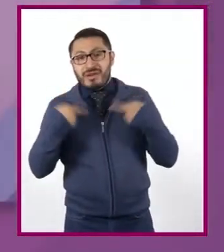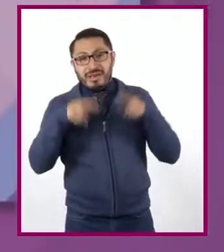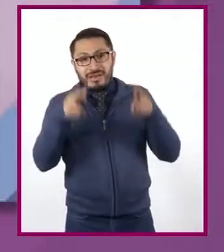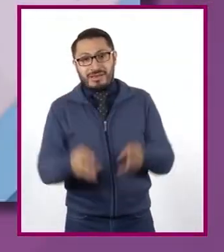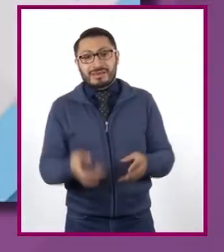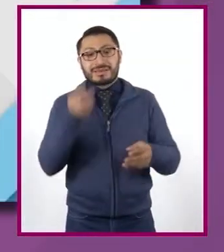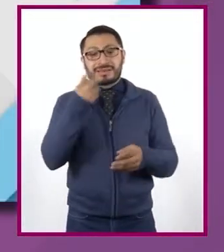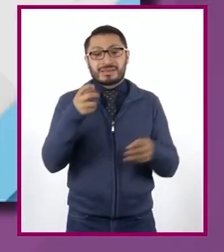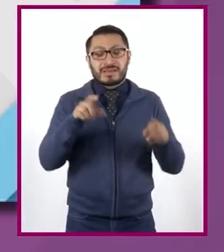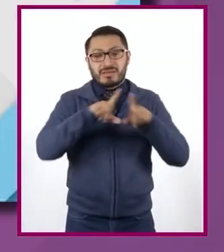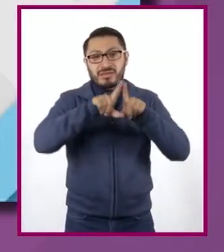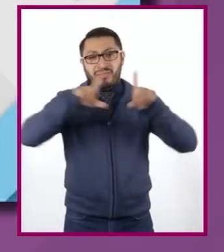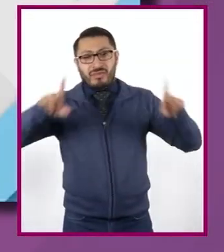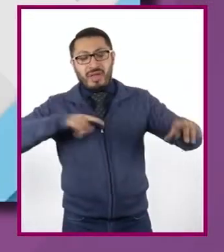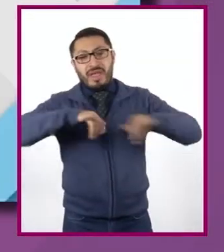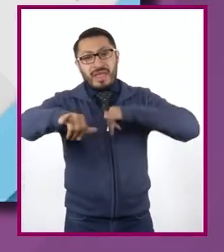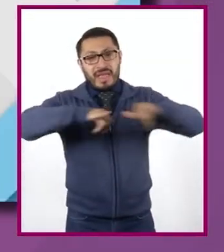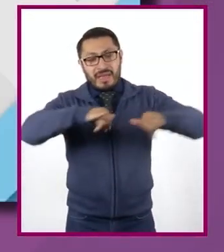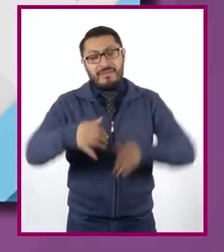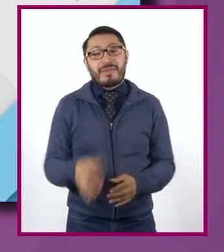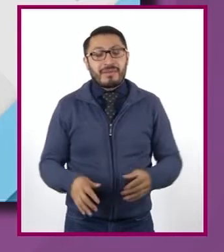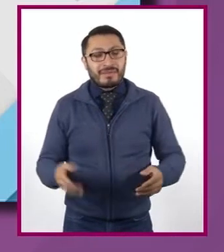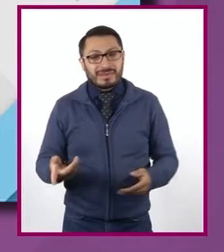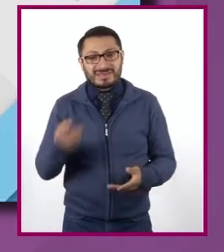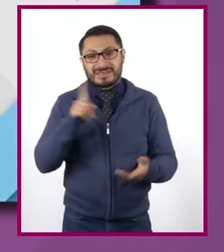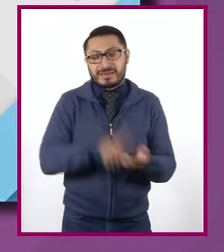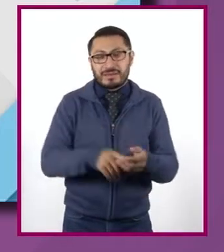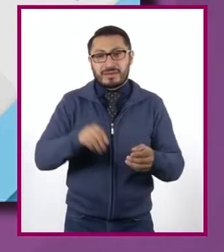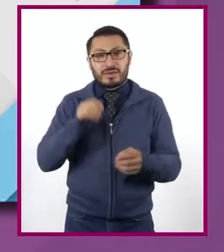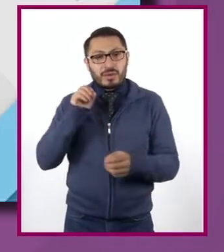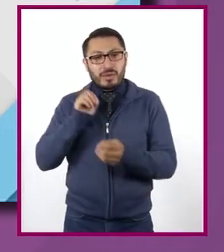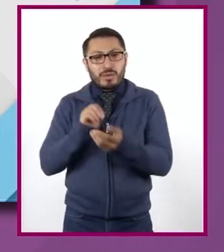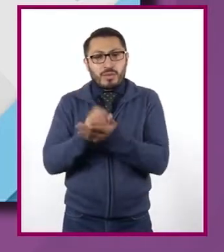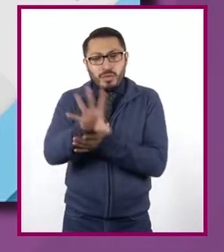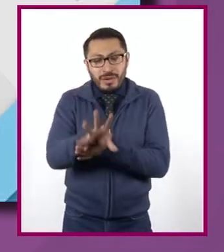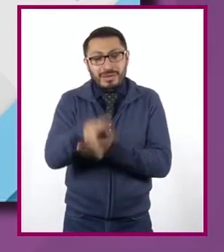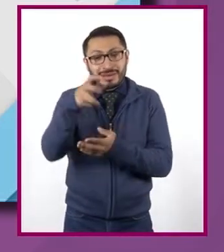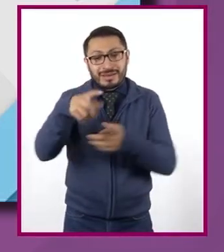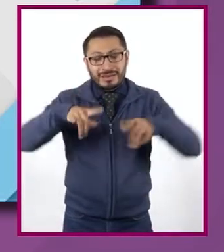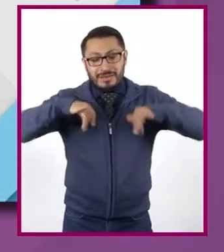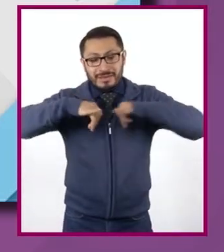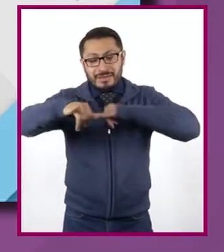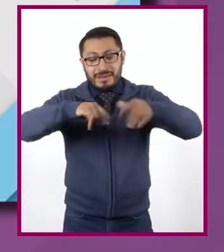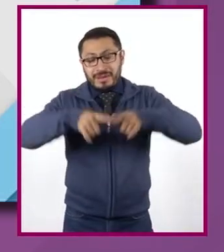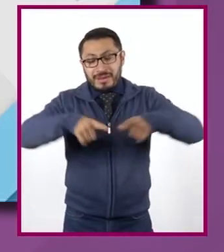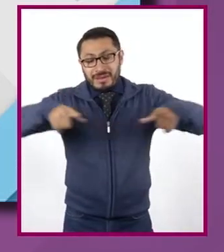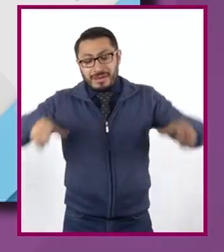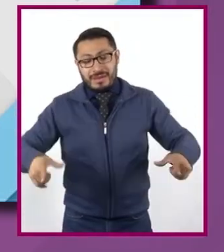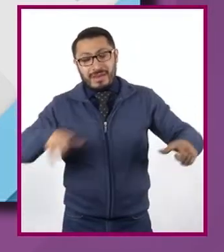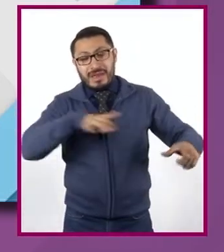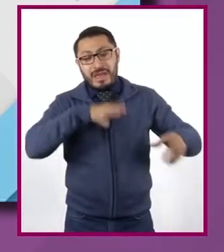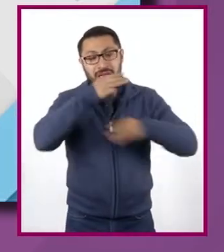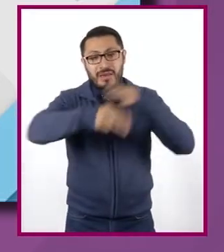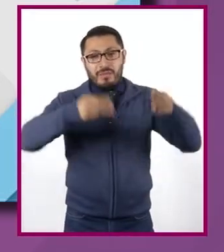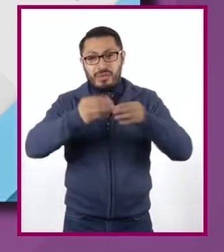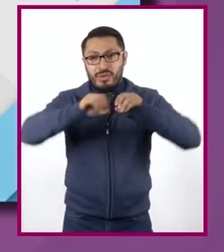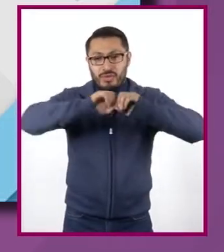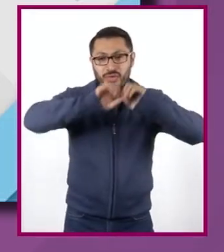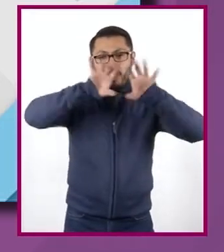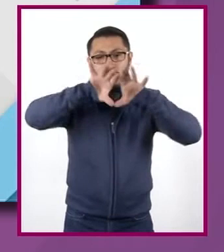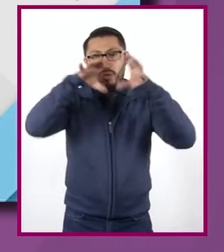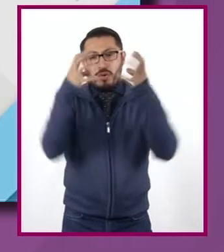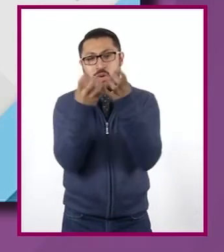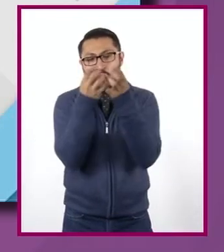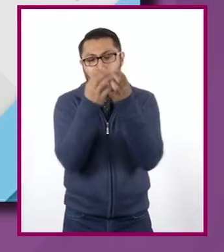la Tierra es a través de los mapas, que por medio de una proyección cartográfica distorsionan el mundo para convertir la esfera en un